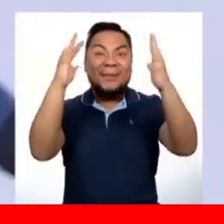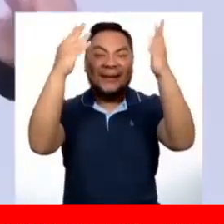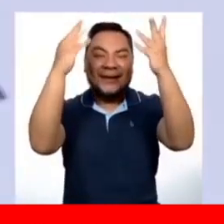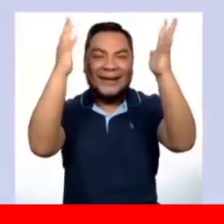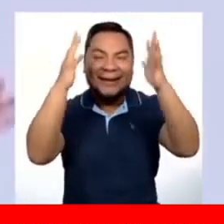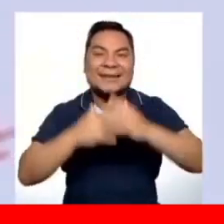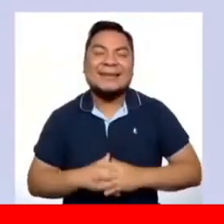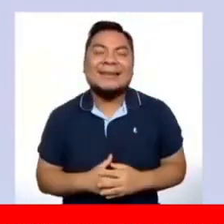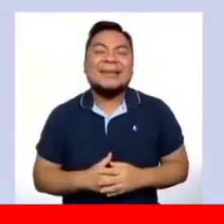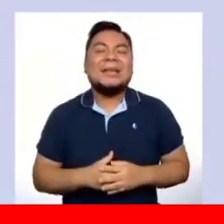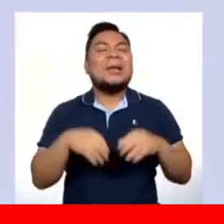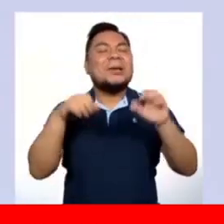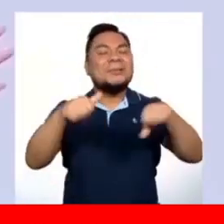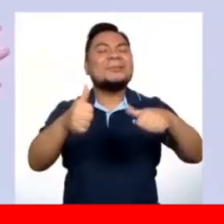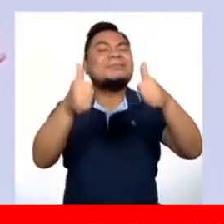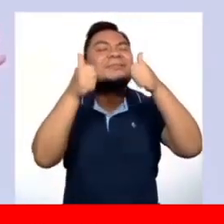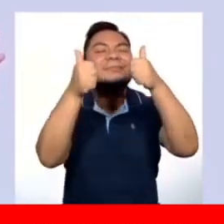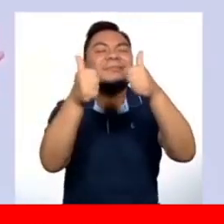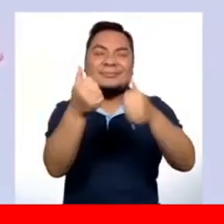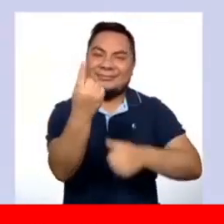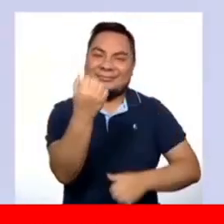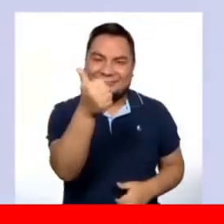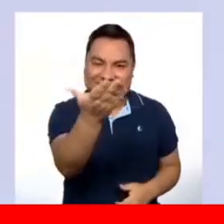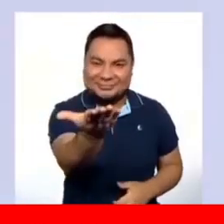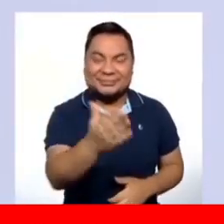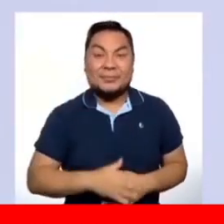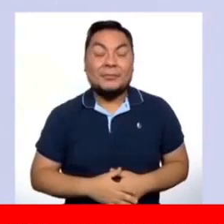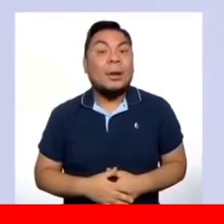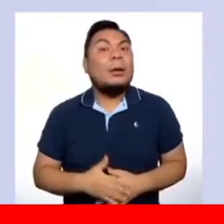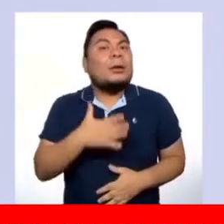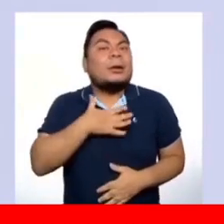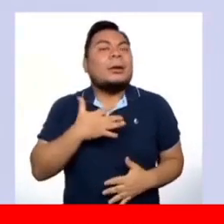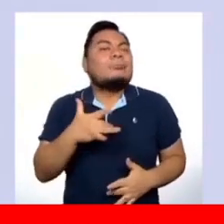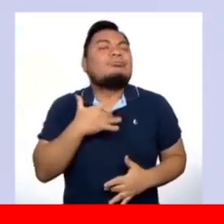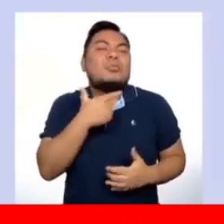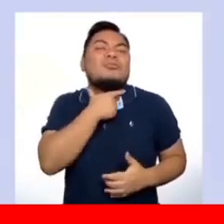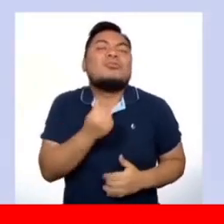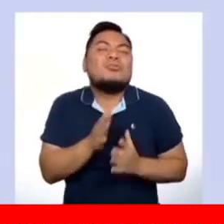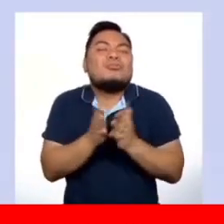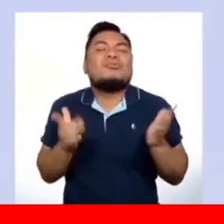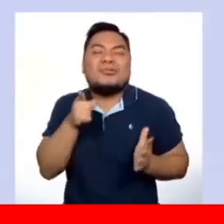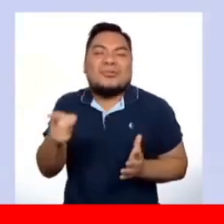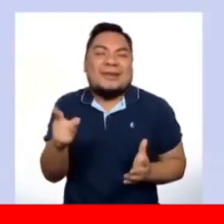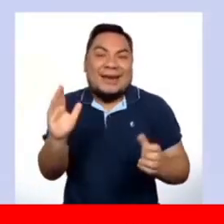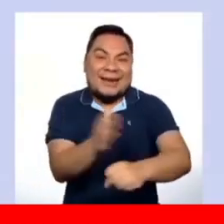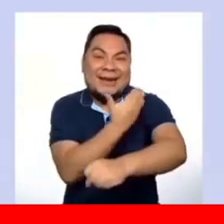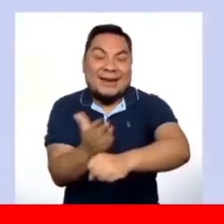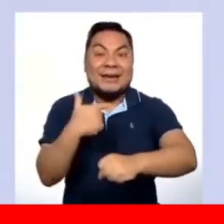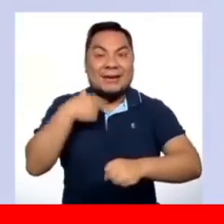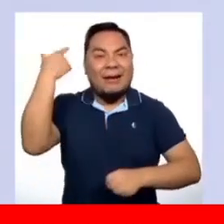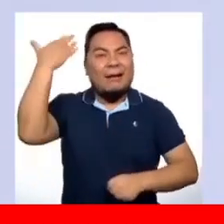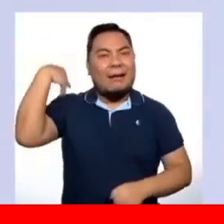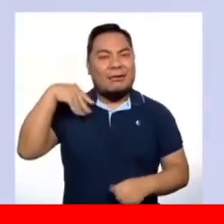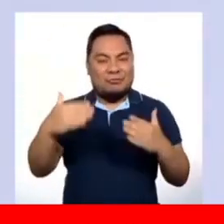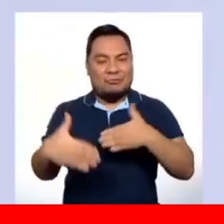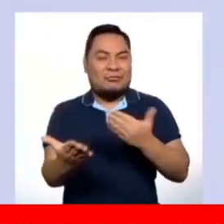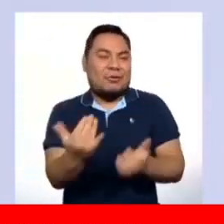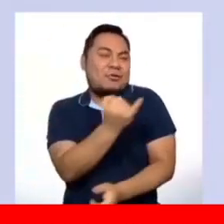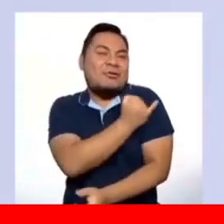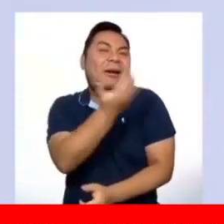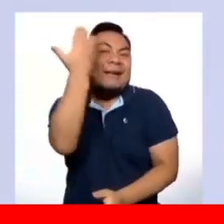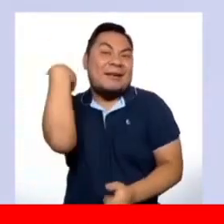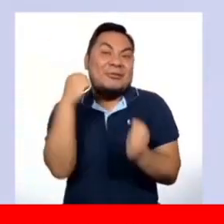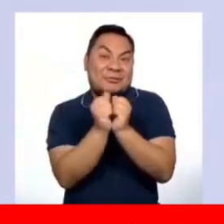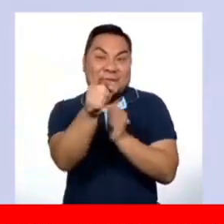¡Bravo! Lo han hecho excelente. Me encanta esta canción. La cantaba cuando estaba en el jardín como ustedes,